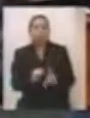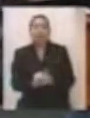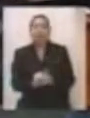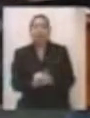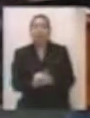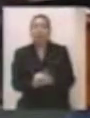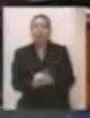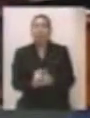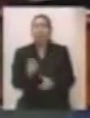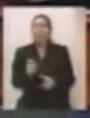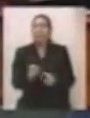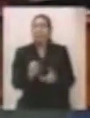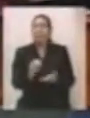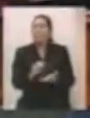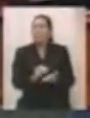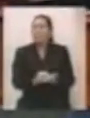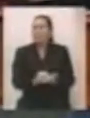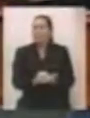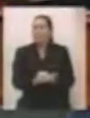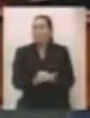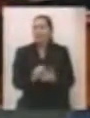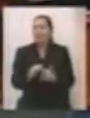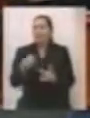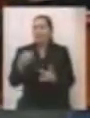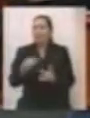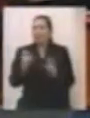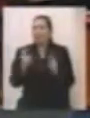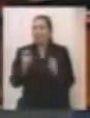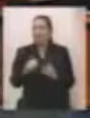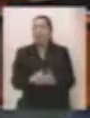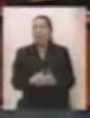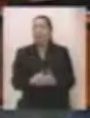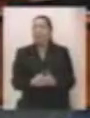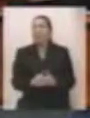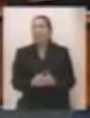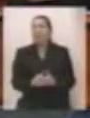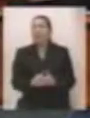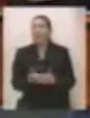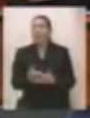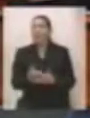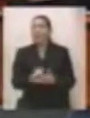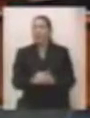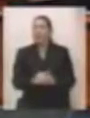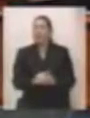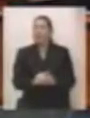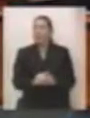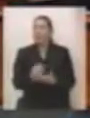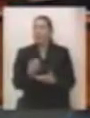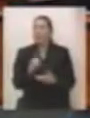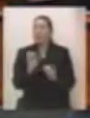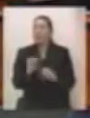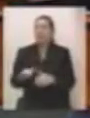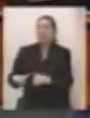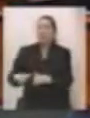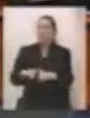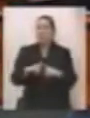de las personas más especializadas en el tema, presidente. Y se ha llegado a un acuerdo por consenso y por